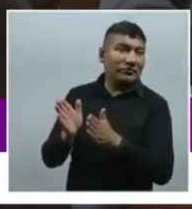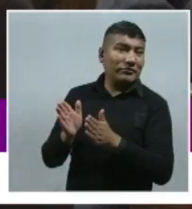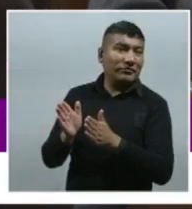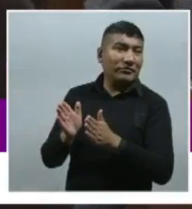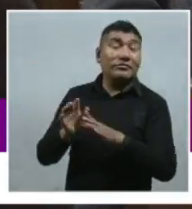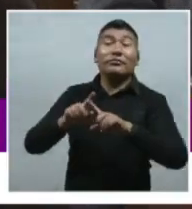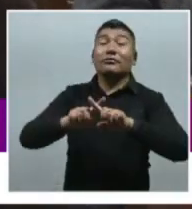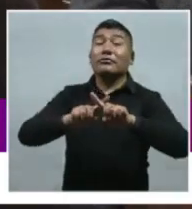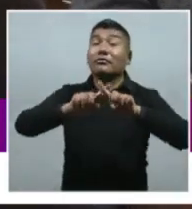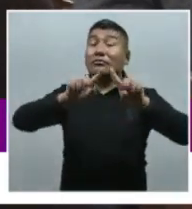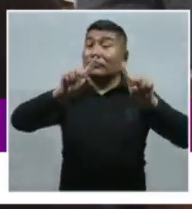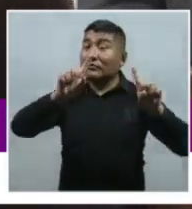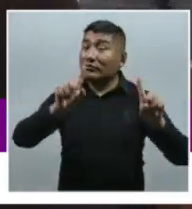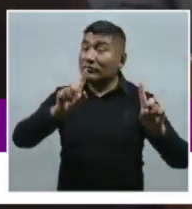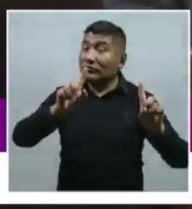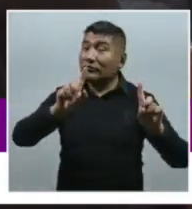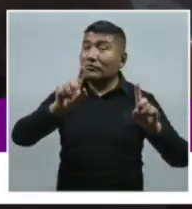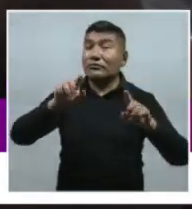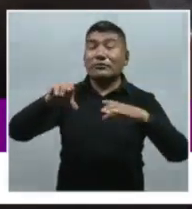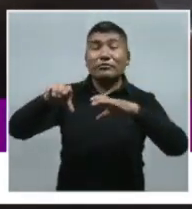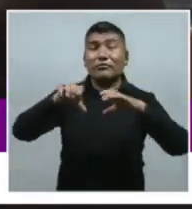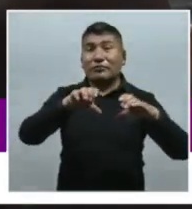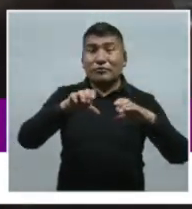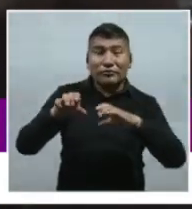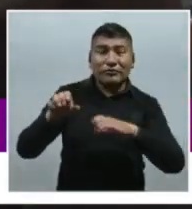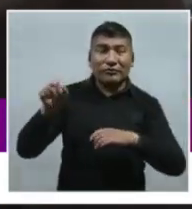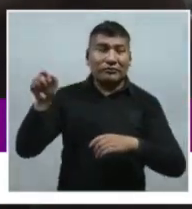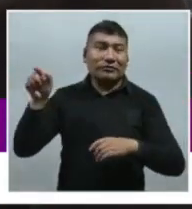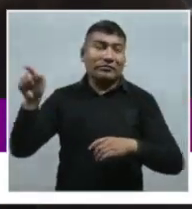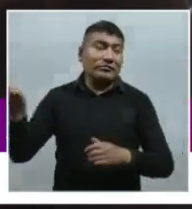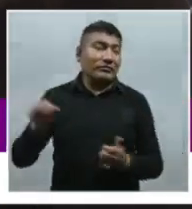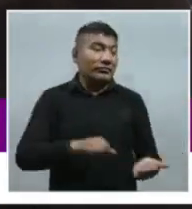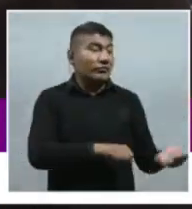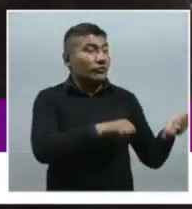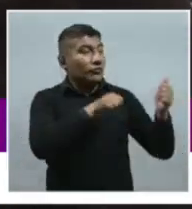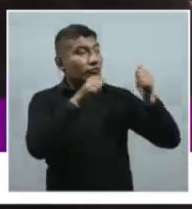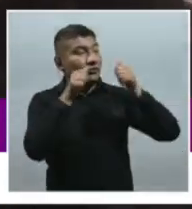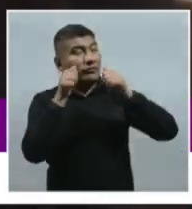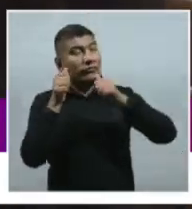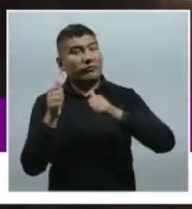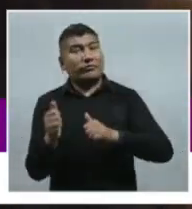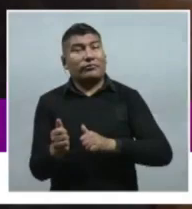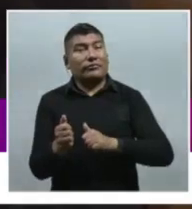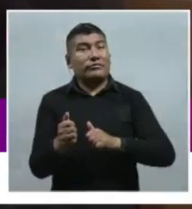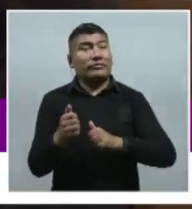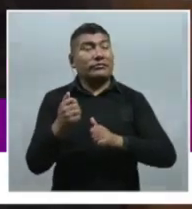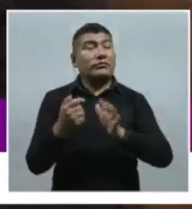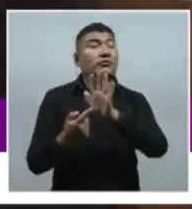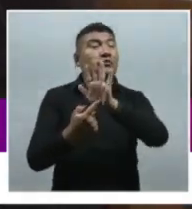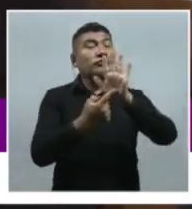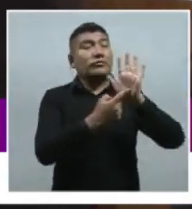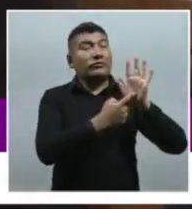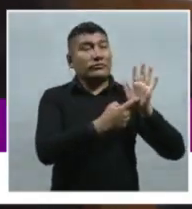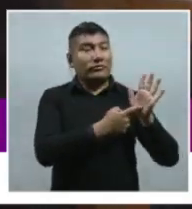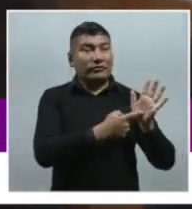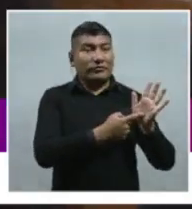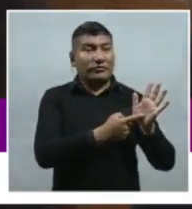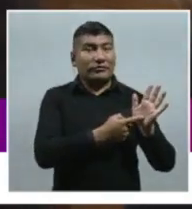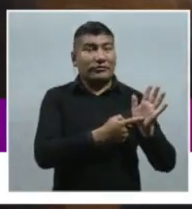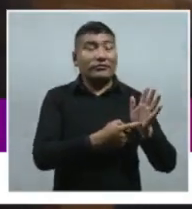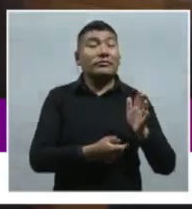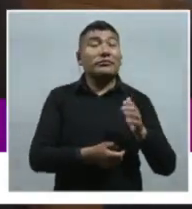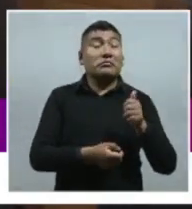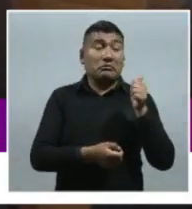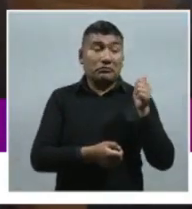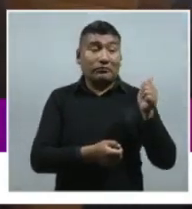sin embargo se hace uno más entre los pecadores el mismo